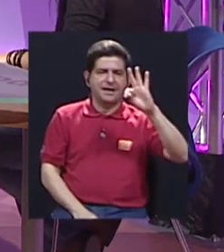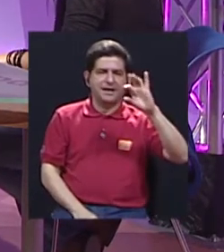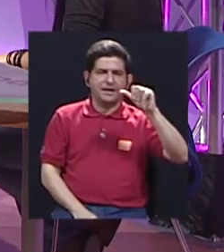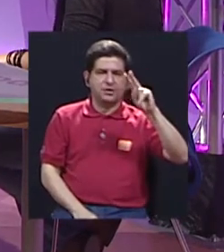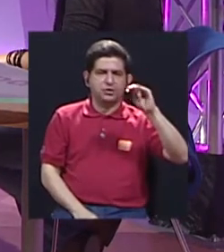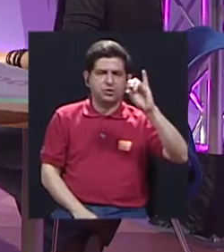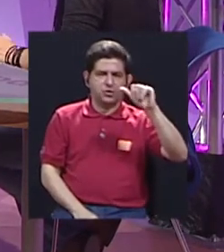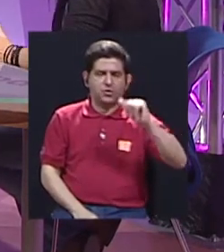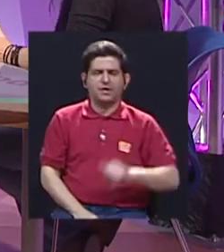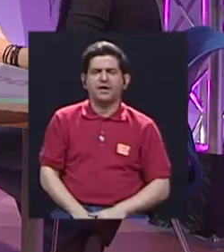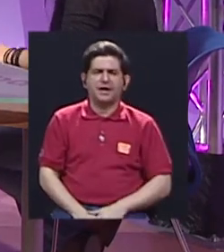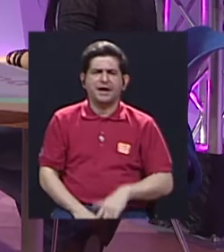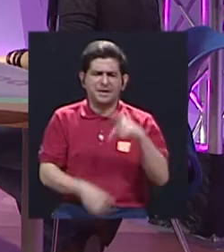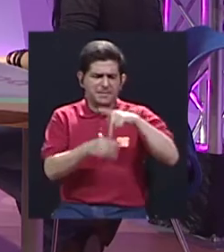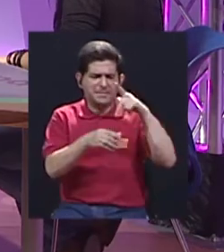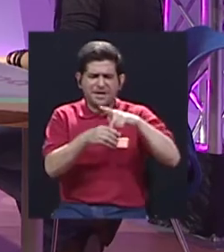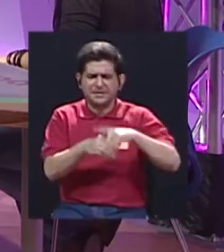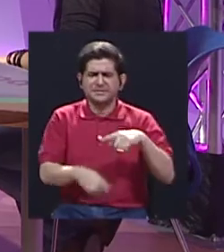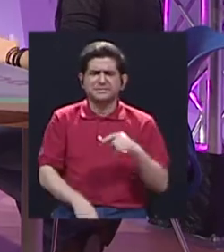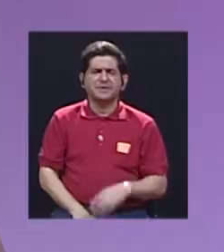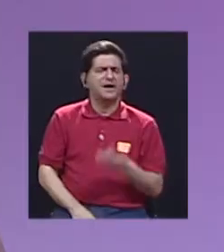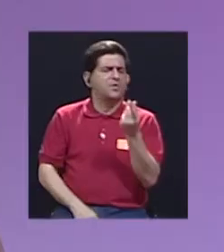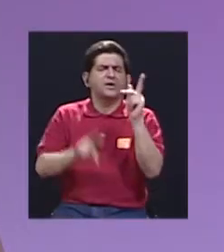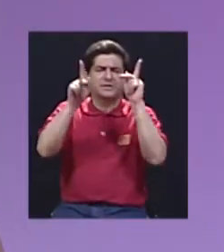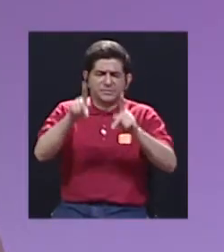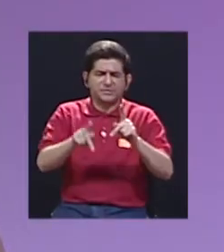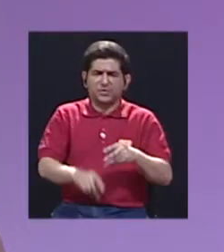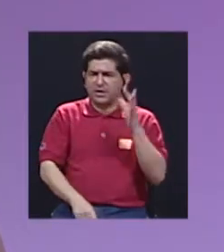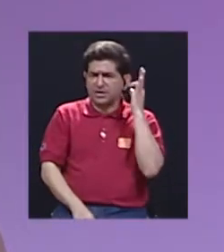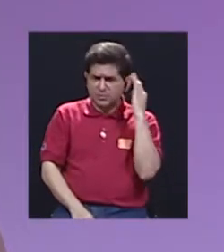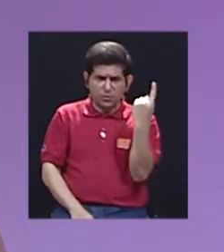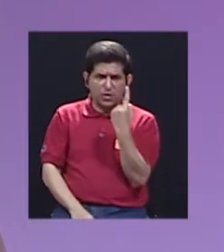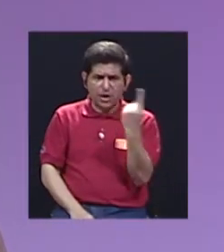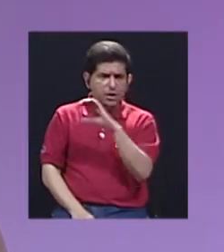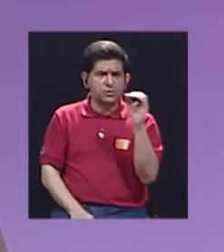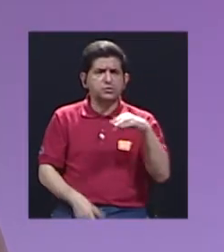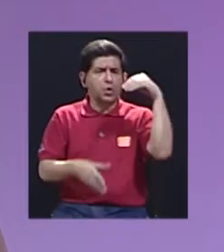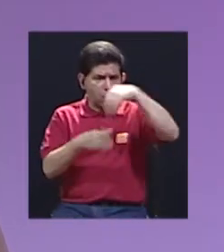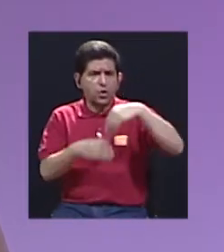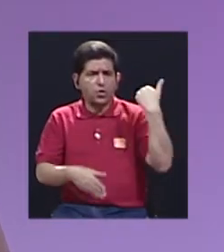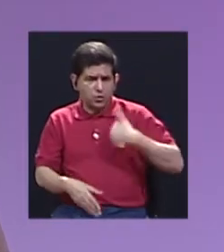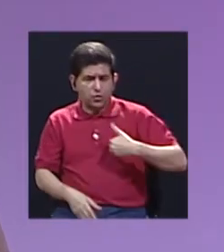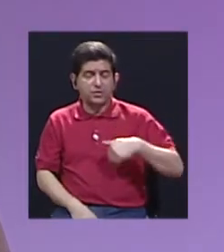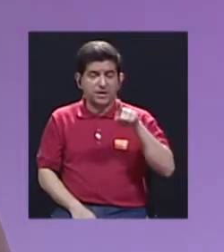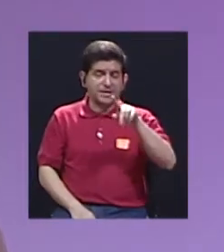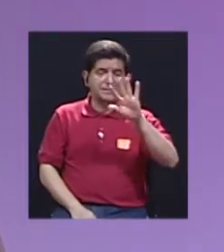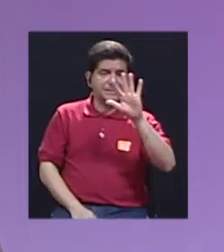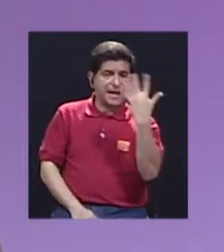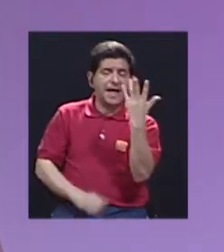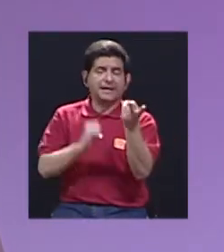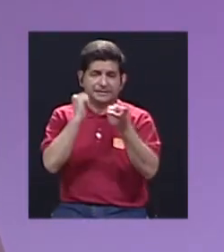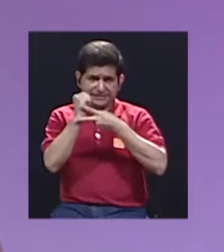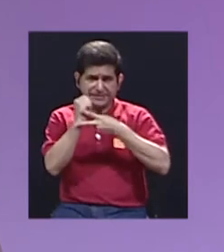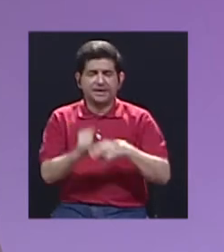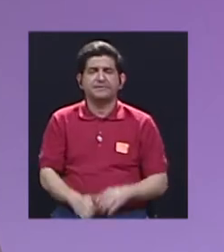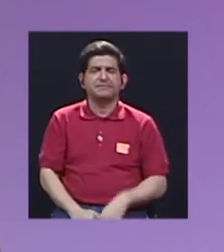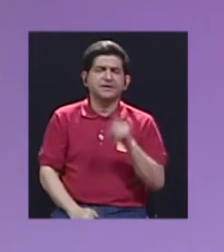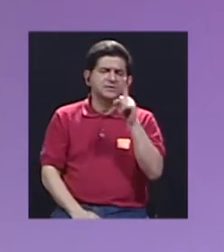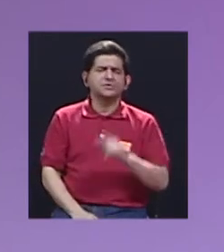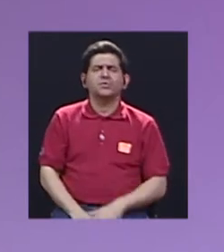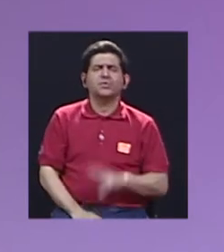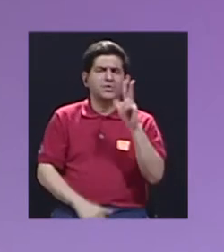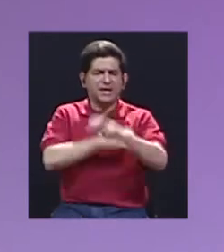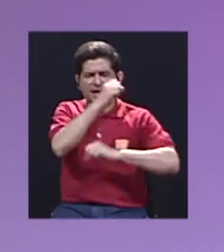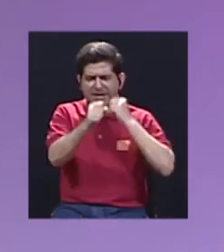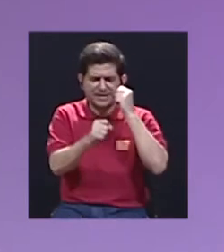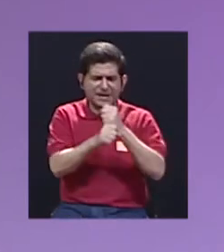cuántos artistas participan, si son solo mujeres, hombres también, etcétera. Bueno, esta es la quinta edición de una de las trienales